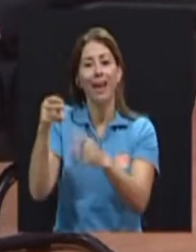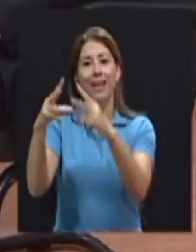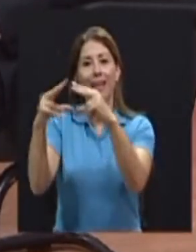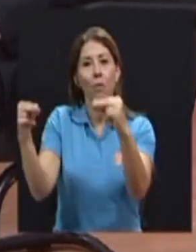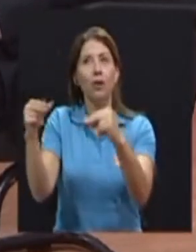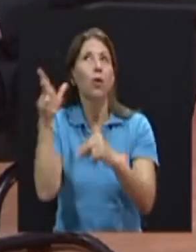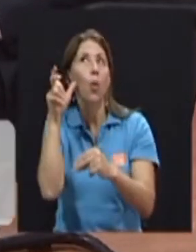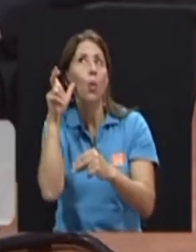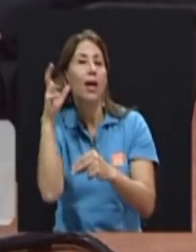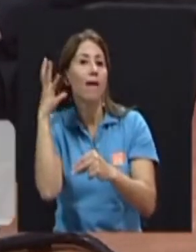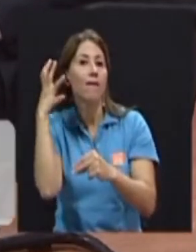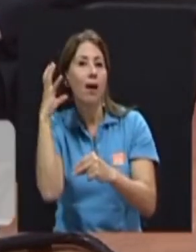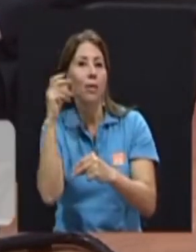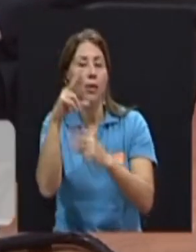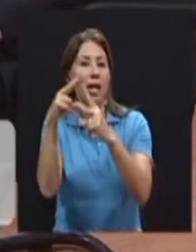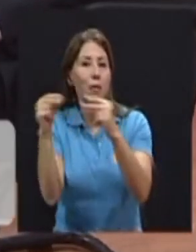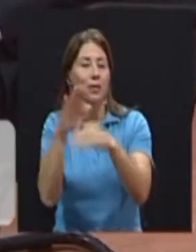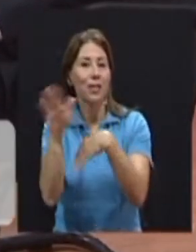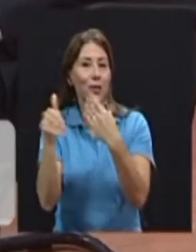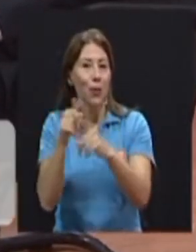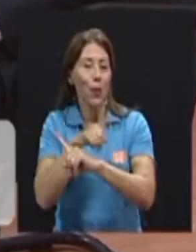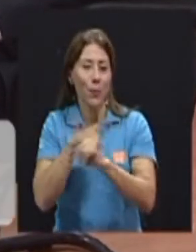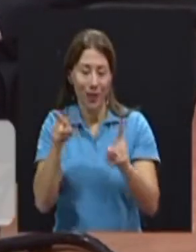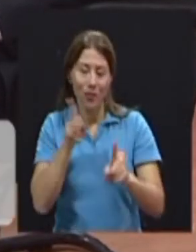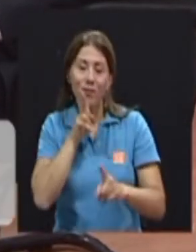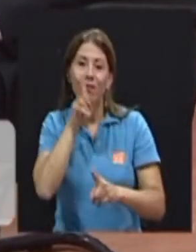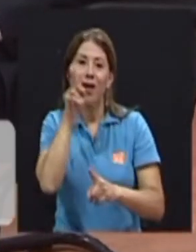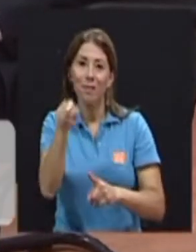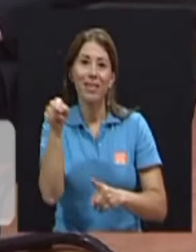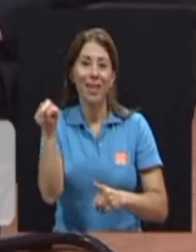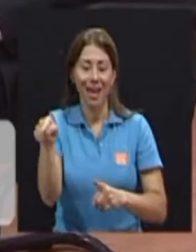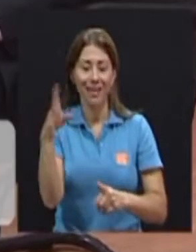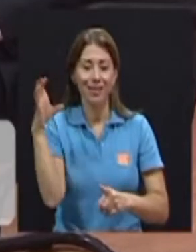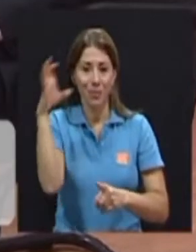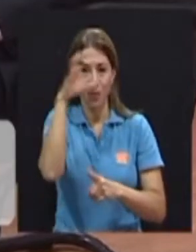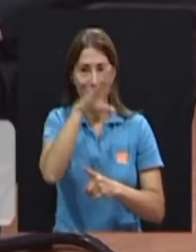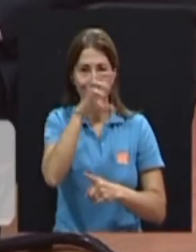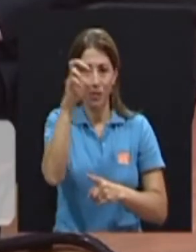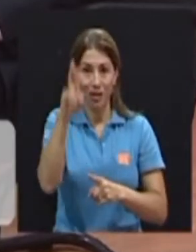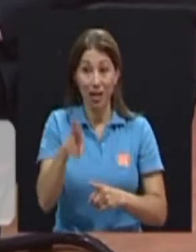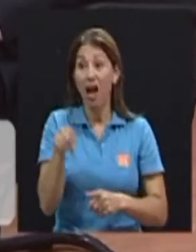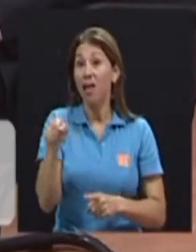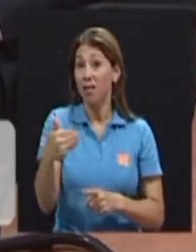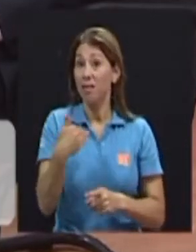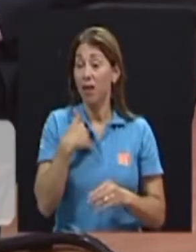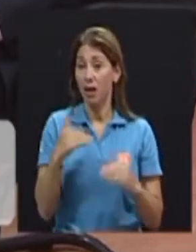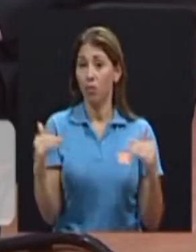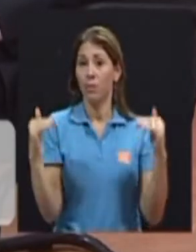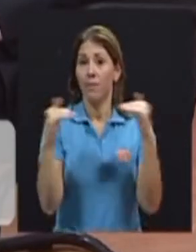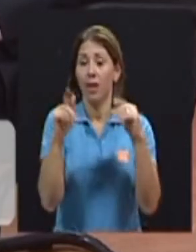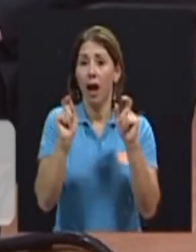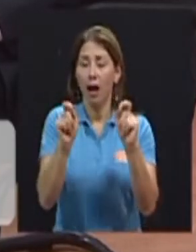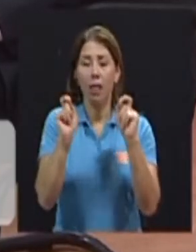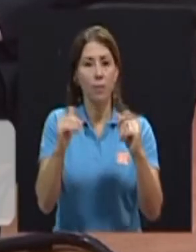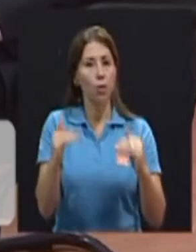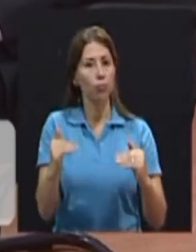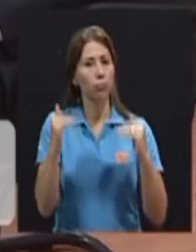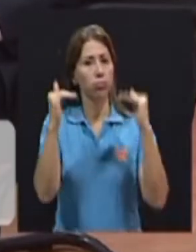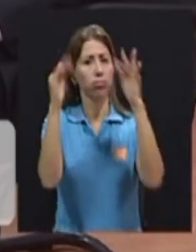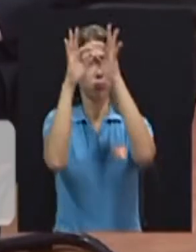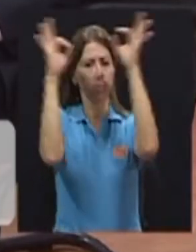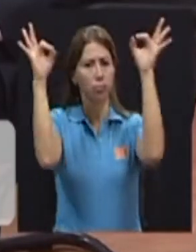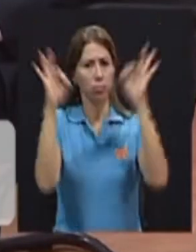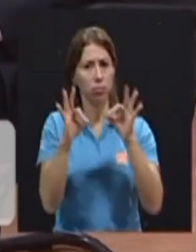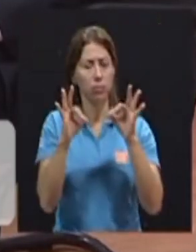Él tiene un doctorado académico de muy altos vuelos, hace muchas cosas y ha dirigido muchas